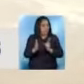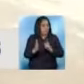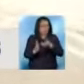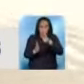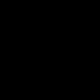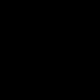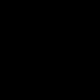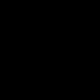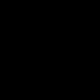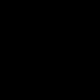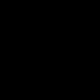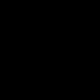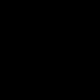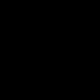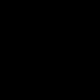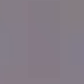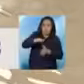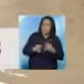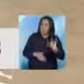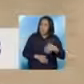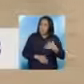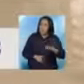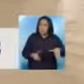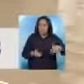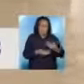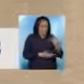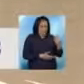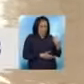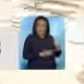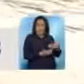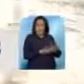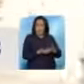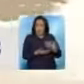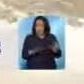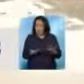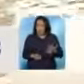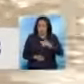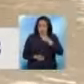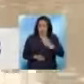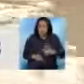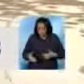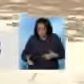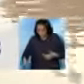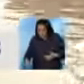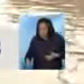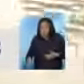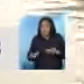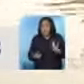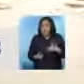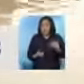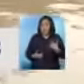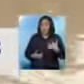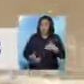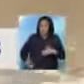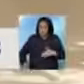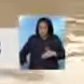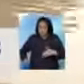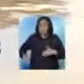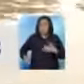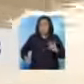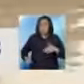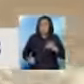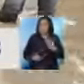va subiendo poco a poco. Hace unos minutos el agua no llegaba hasta la mitad de la pierna, ya está alcanzando niveles de la rodilla y